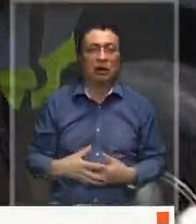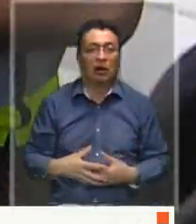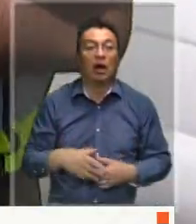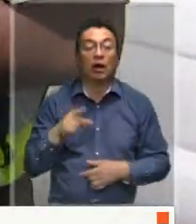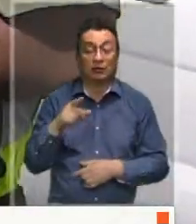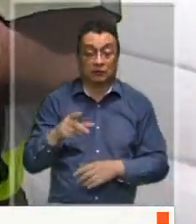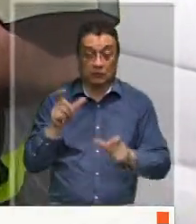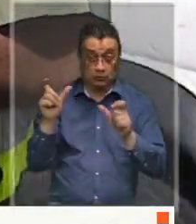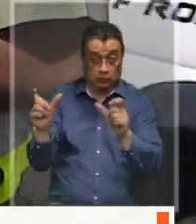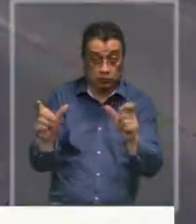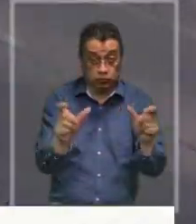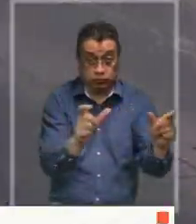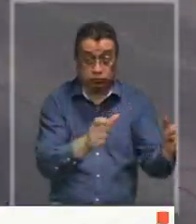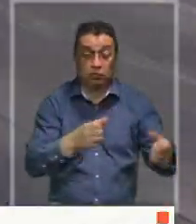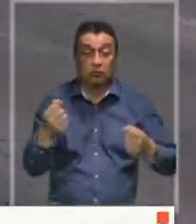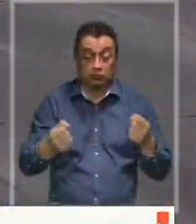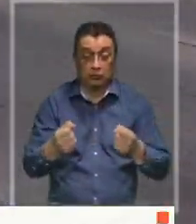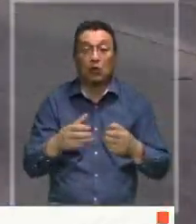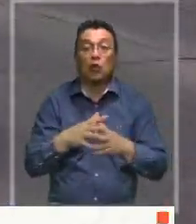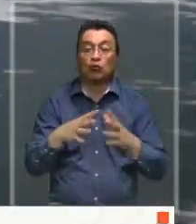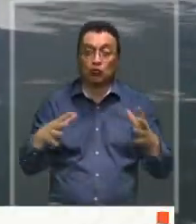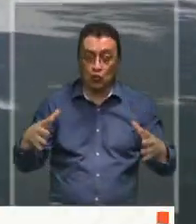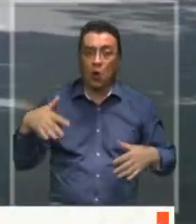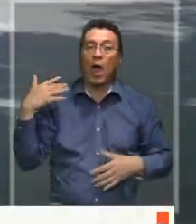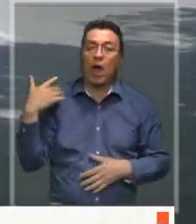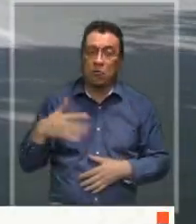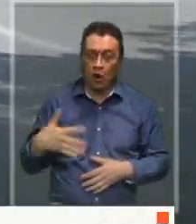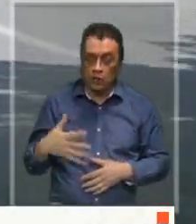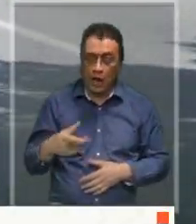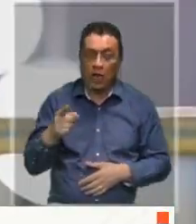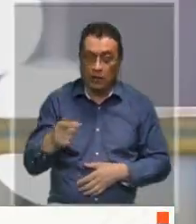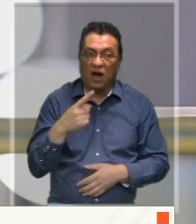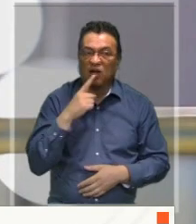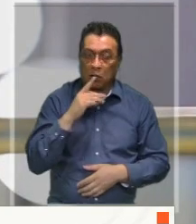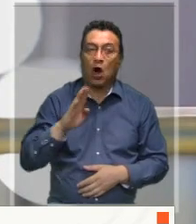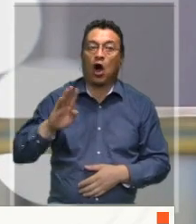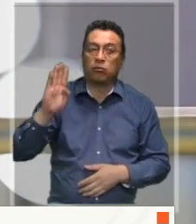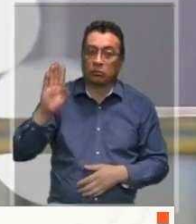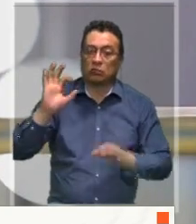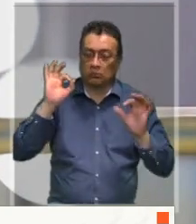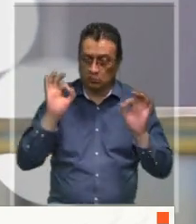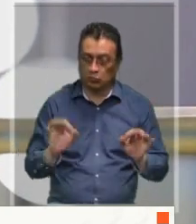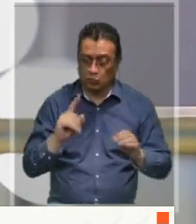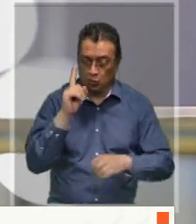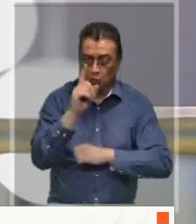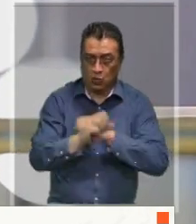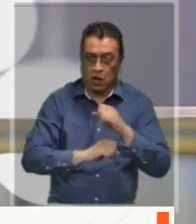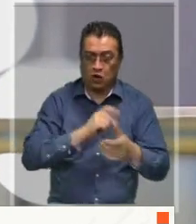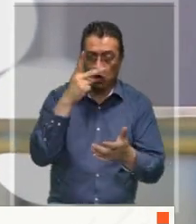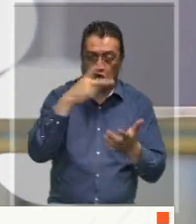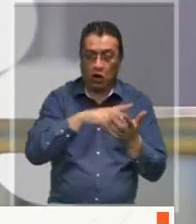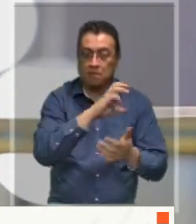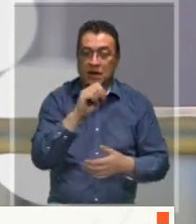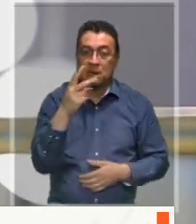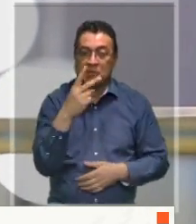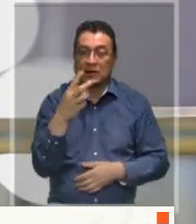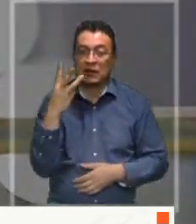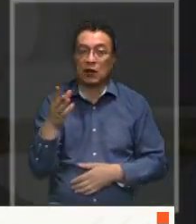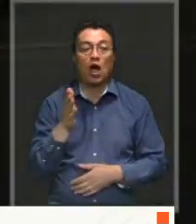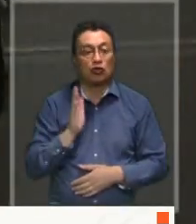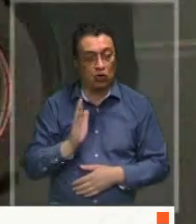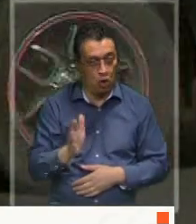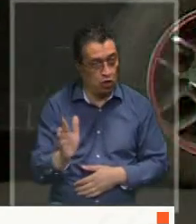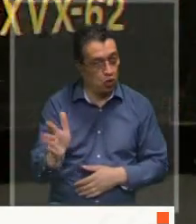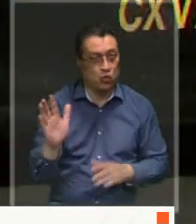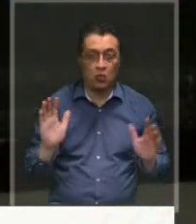fiscalizaciones al transporte son una herramienta tremendamente importante y nuestro compromiso es que durante el año 2023 lo vamos a seguir